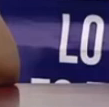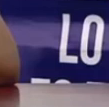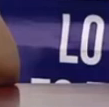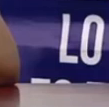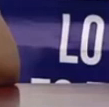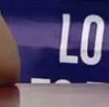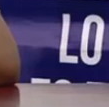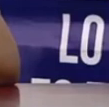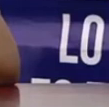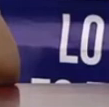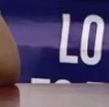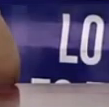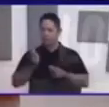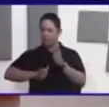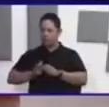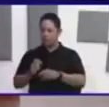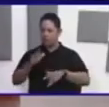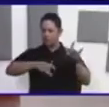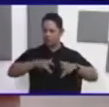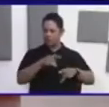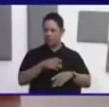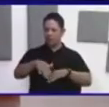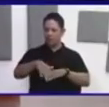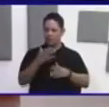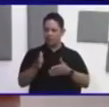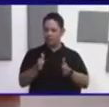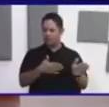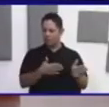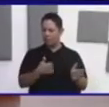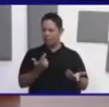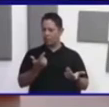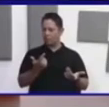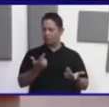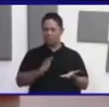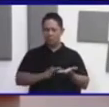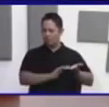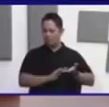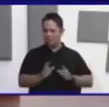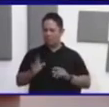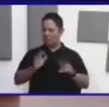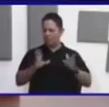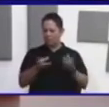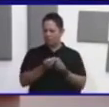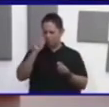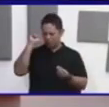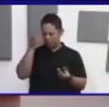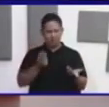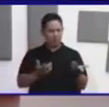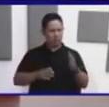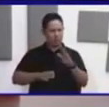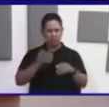obra, con el secretario de Planeación, la infraestructura, quienes apoyaron muy decididamente también este proyecto, y les doy gracias